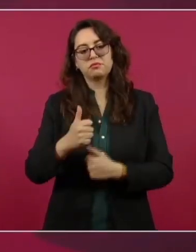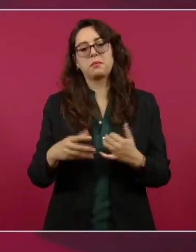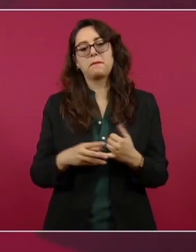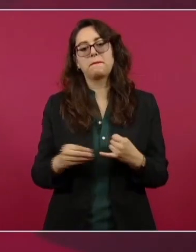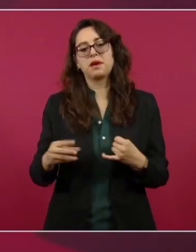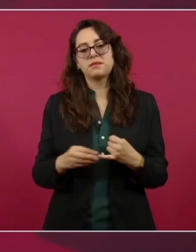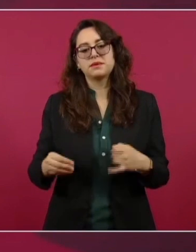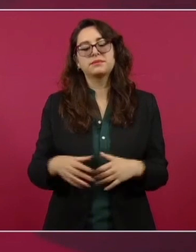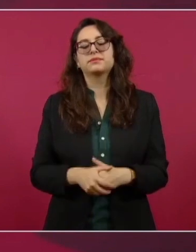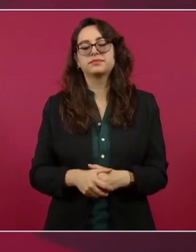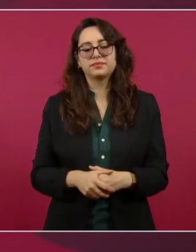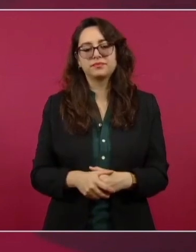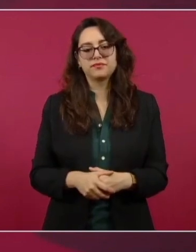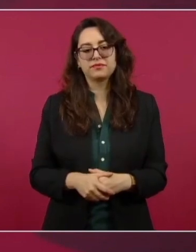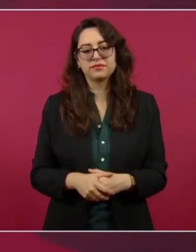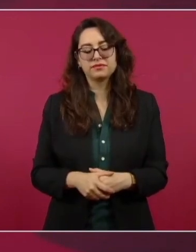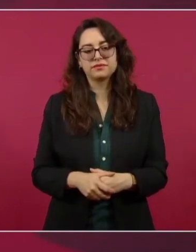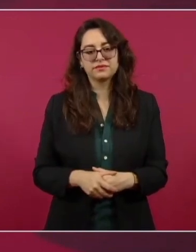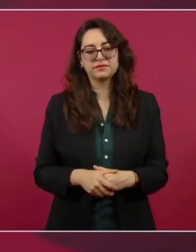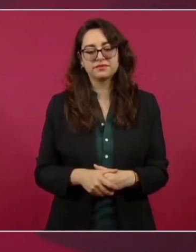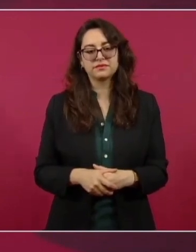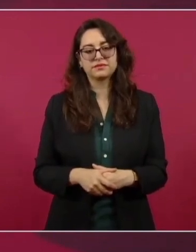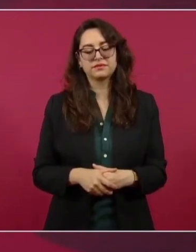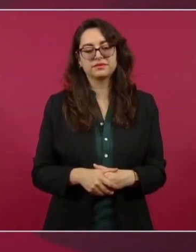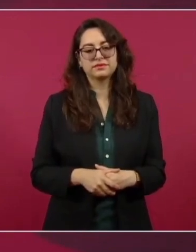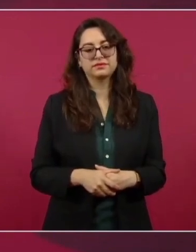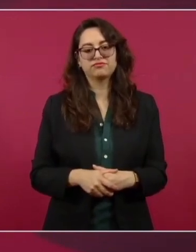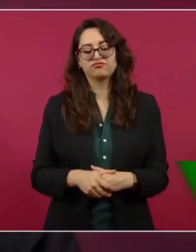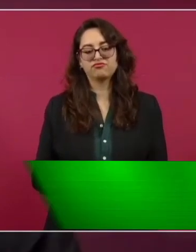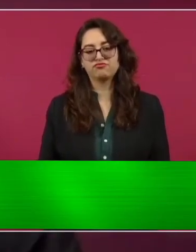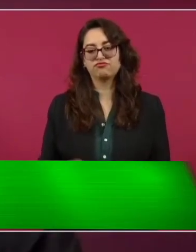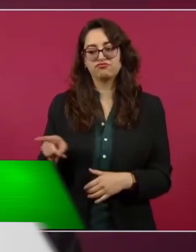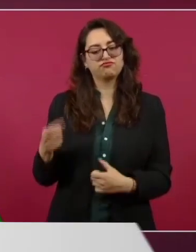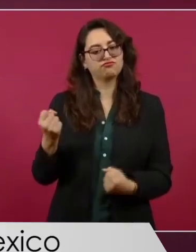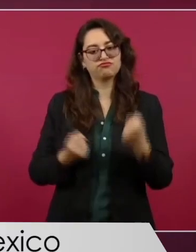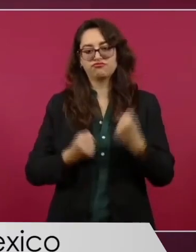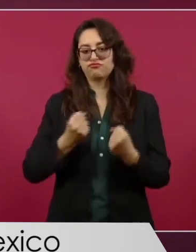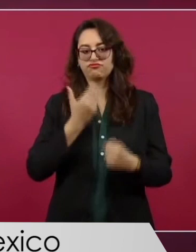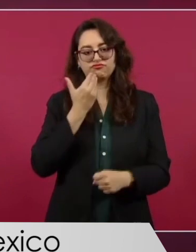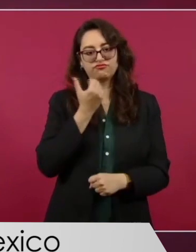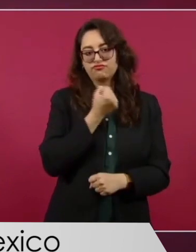y está de este extraordinario piloto